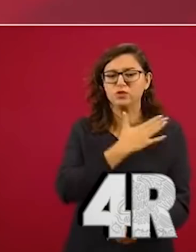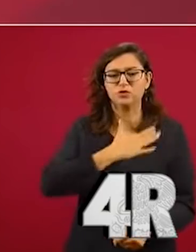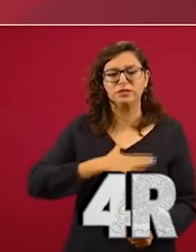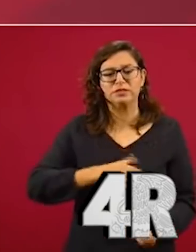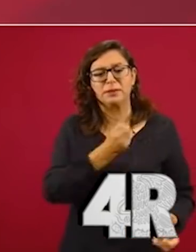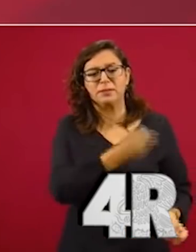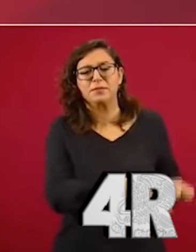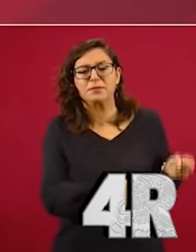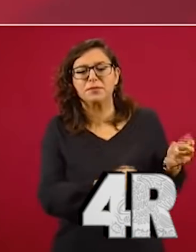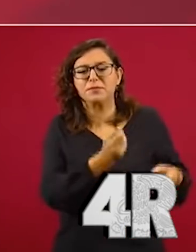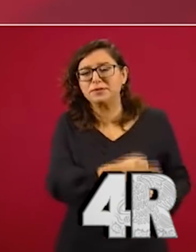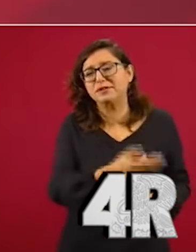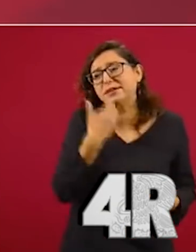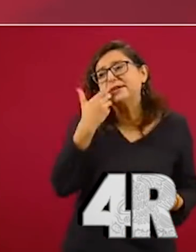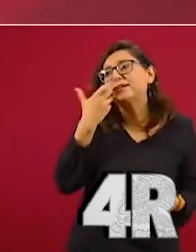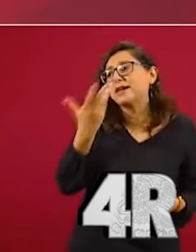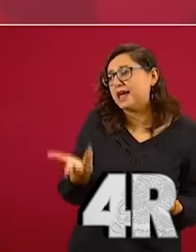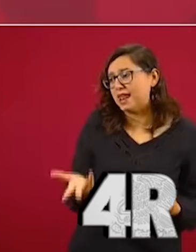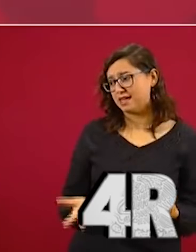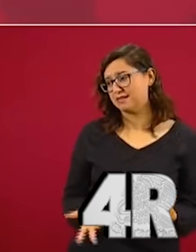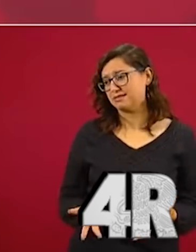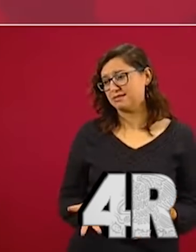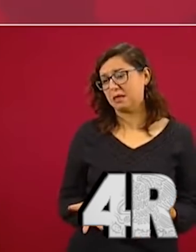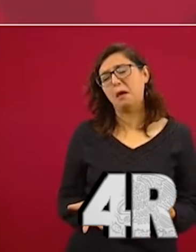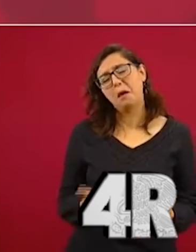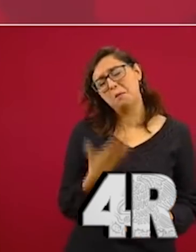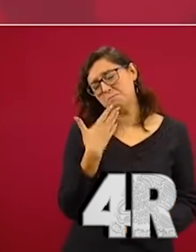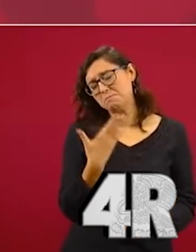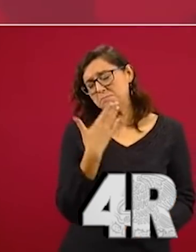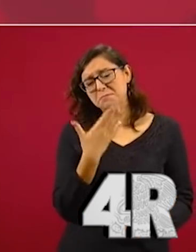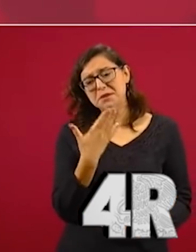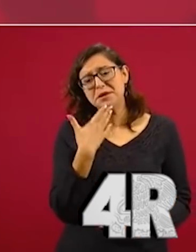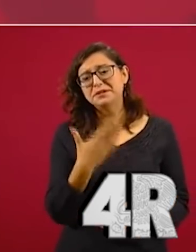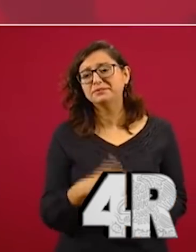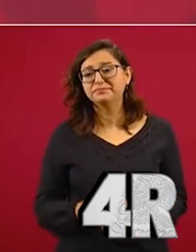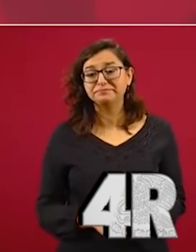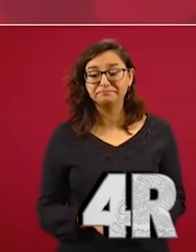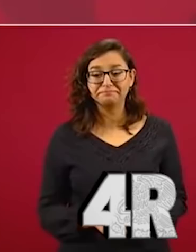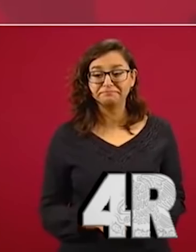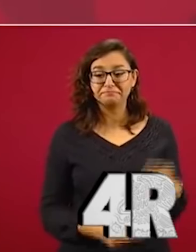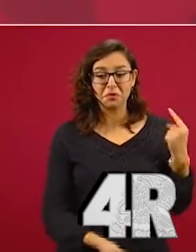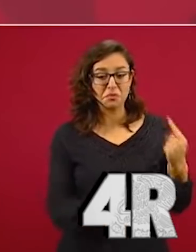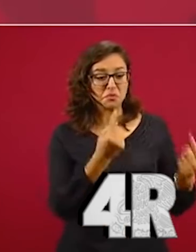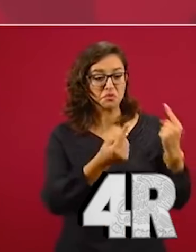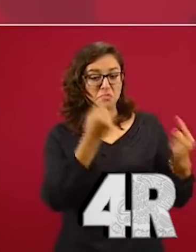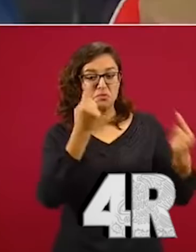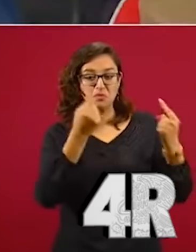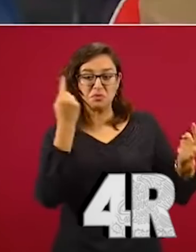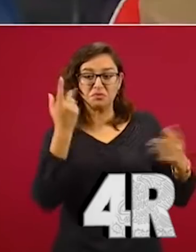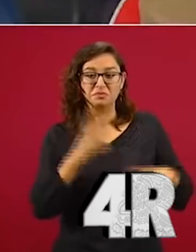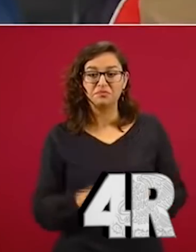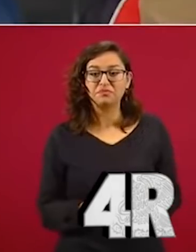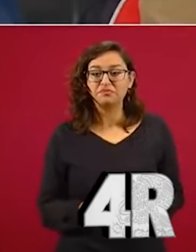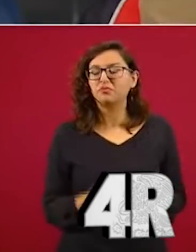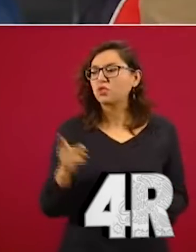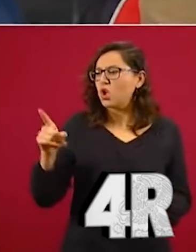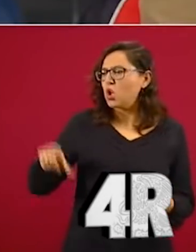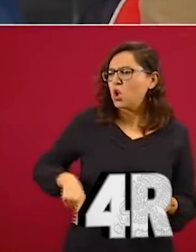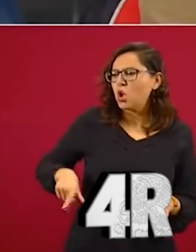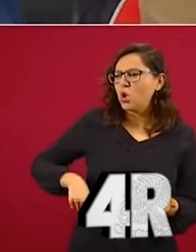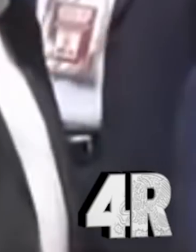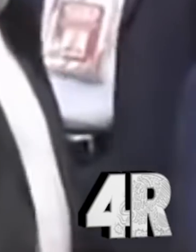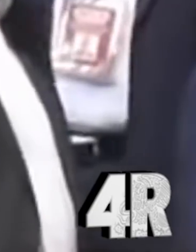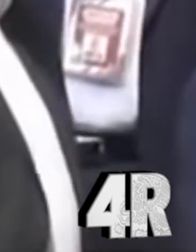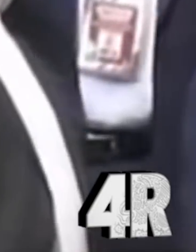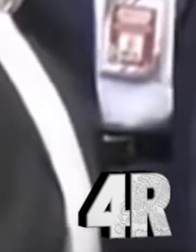Andrés Manuel López Obrador. ¿Quieres saber qué hará el presidente de la nación tras esta separación de estos